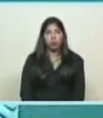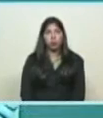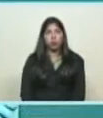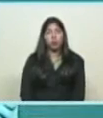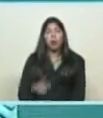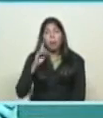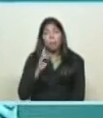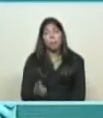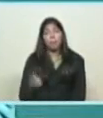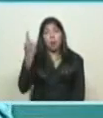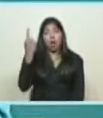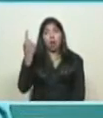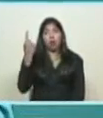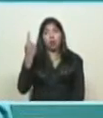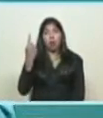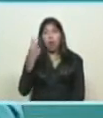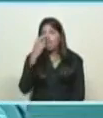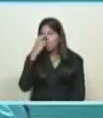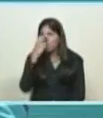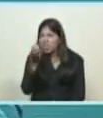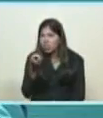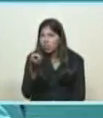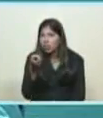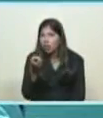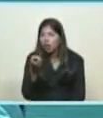Por primera vez se visitan